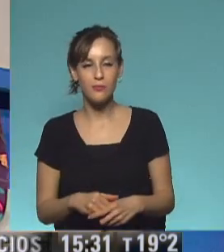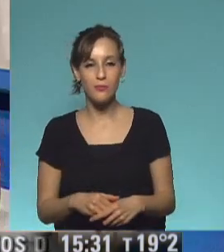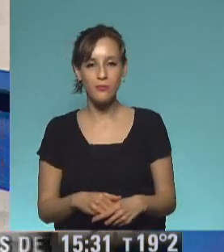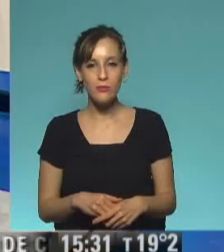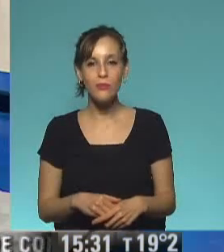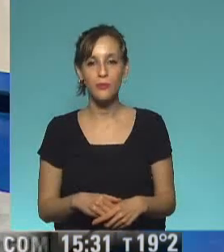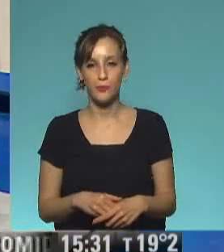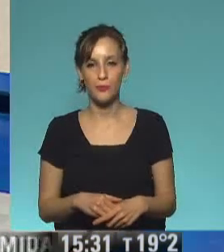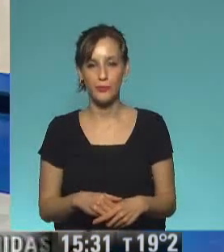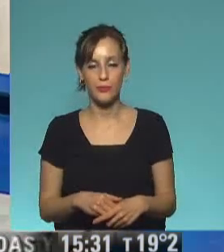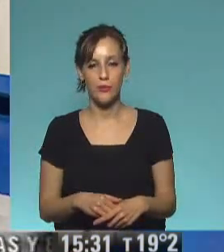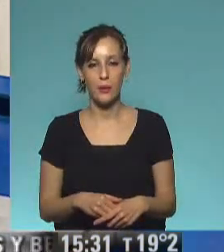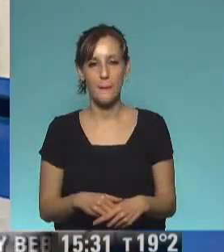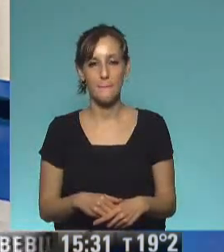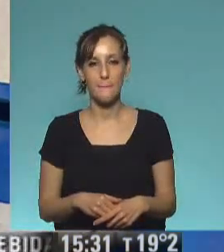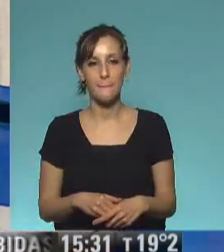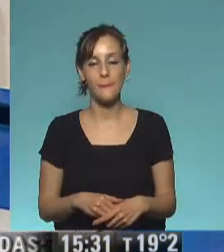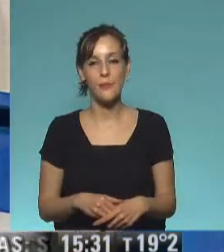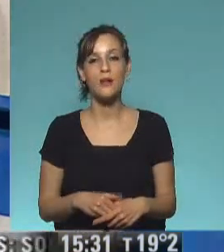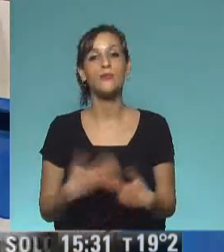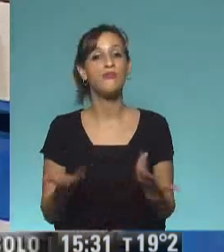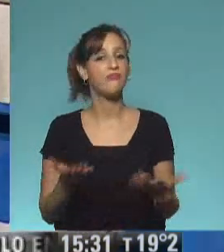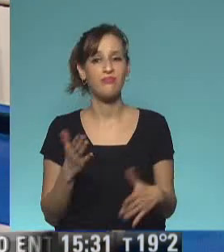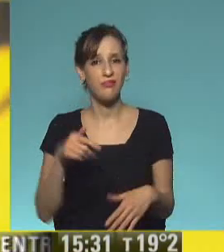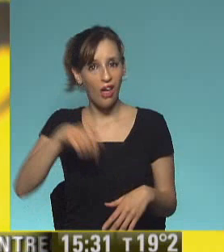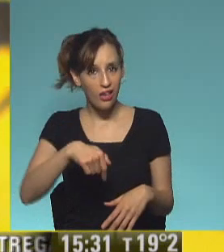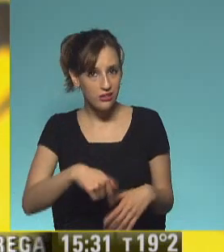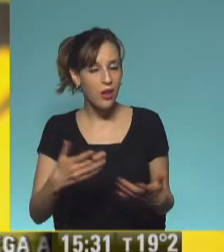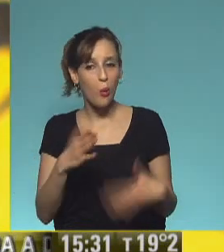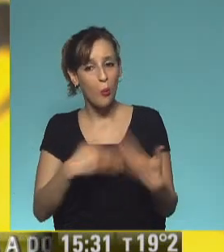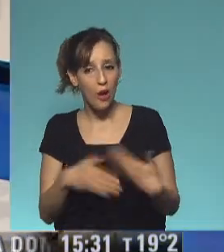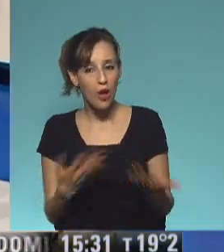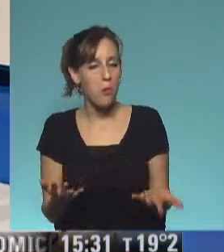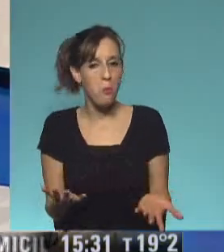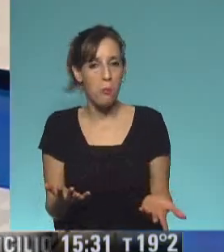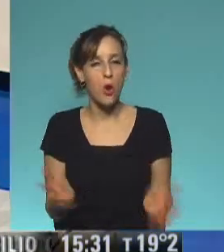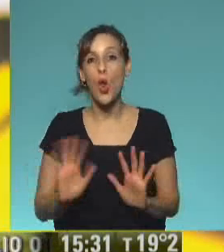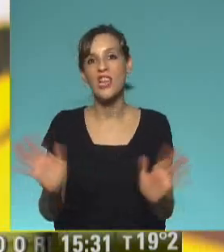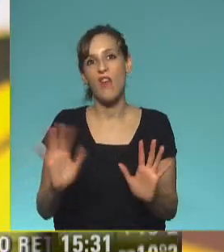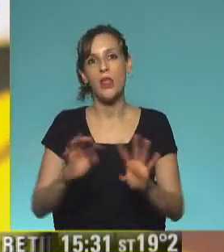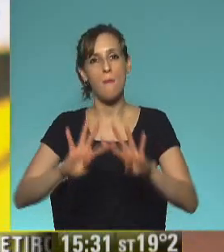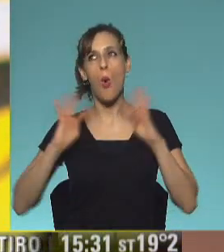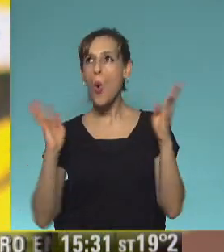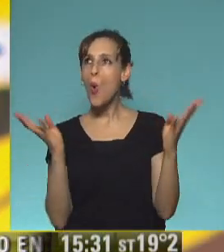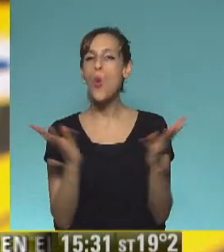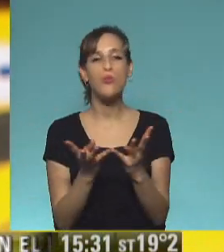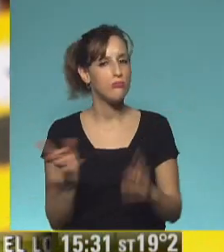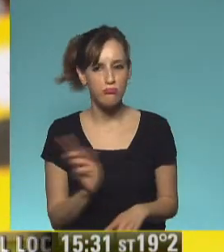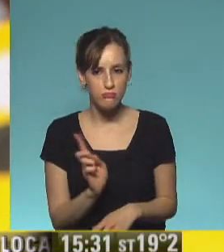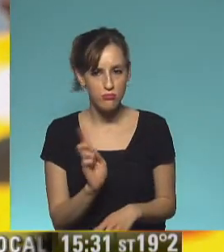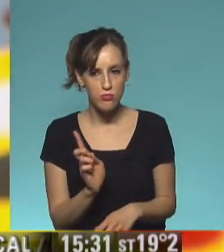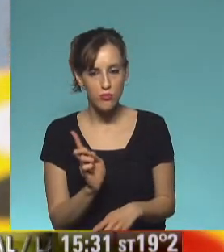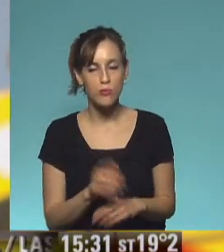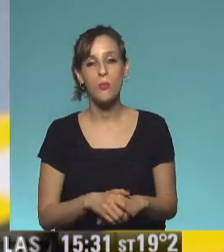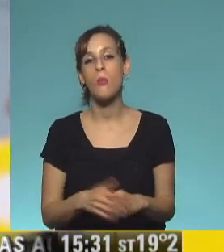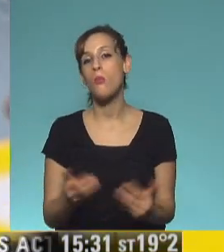lo conocemos. Bien. ¿Te gusta este, Sí. Y para este no hace falta hacer muchos. Para jugar con frijoles o a las bolitas como jugamos nosotros, se